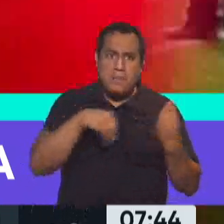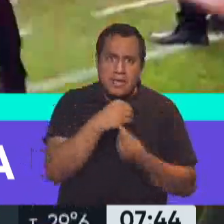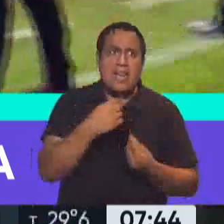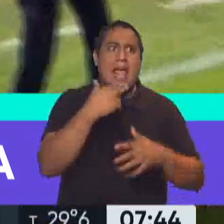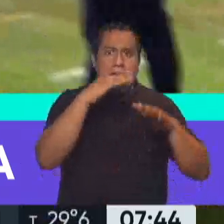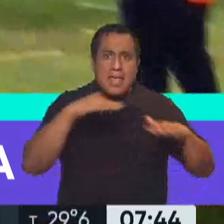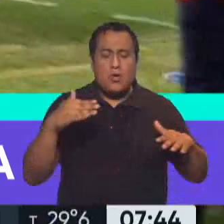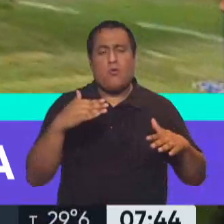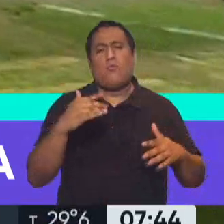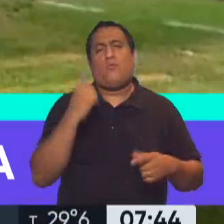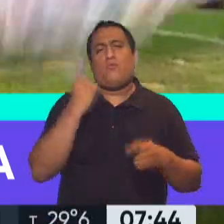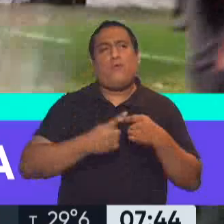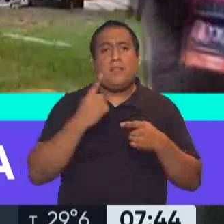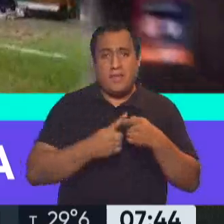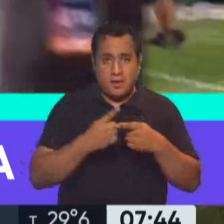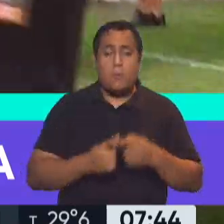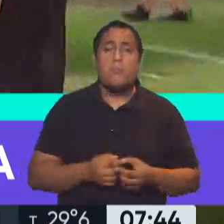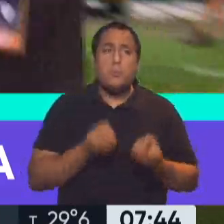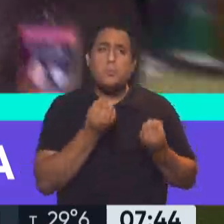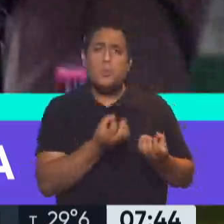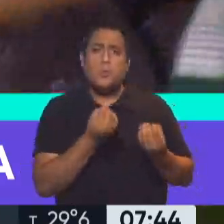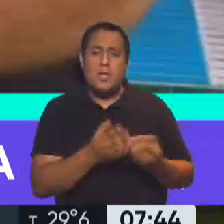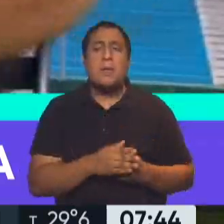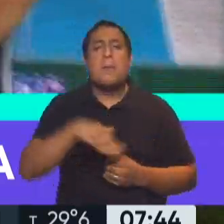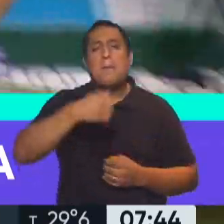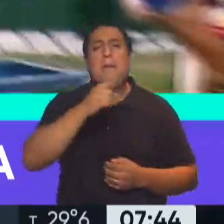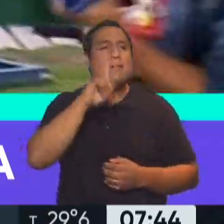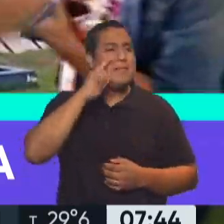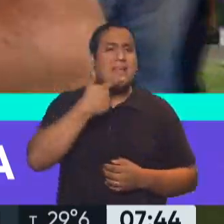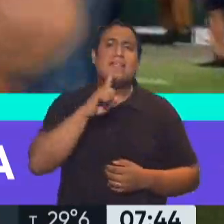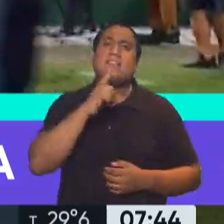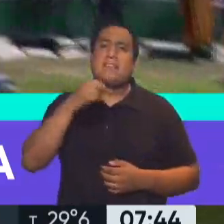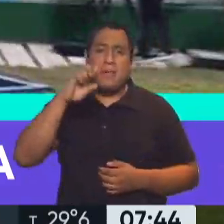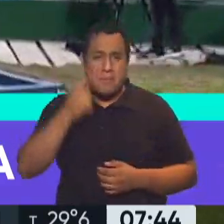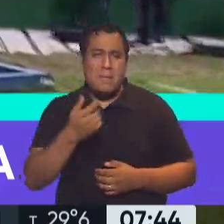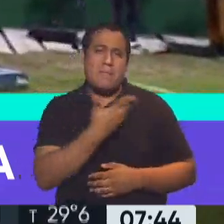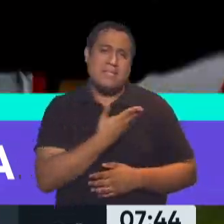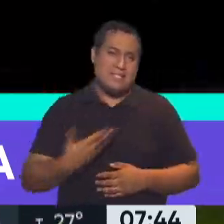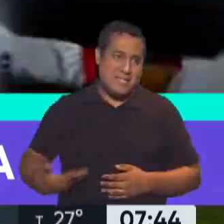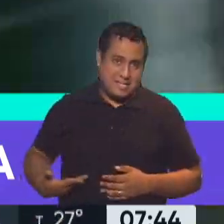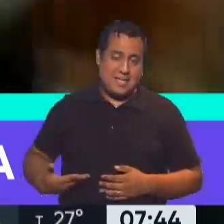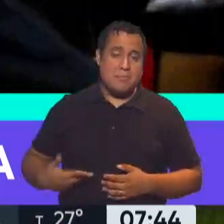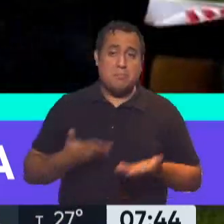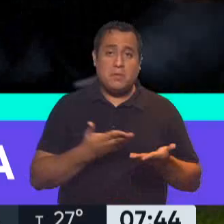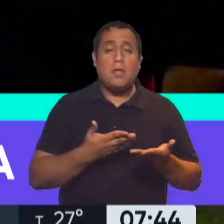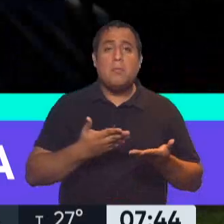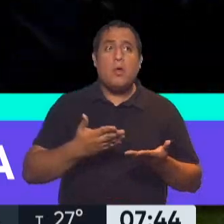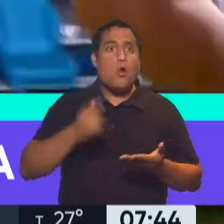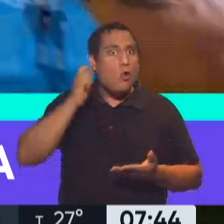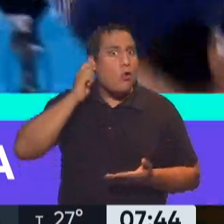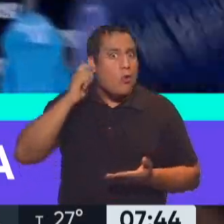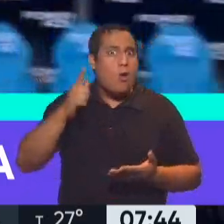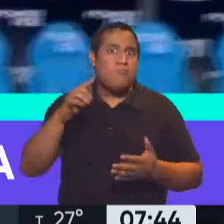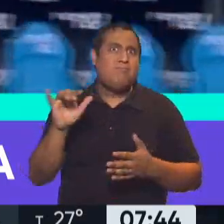hijos, uno futbolista muy bien, Iván Tapia, Matías Tapia, presidente de la institución, y este logro para Barraca Central